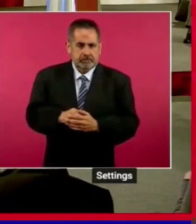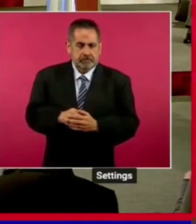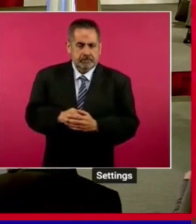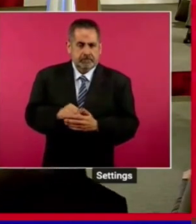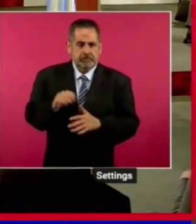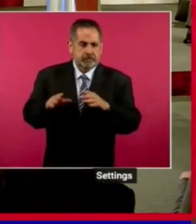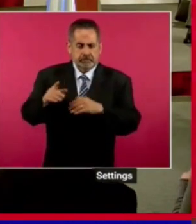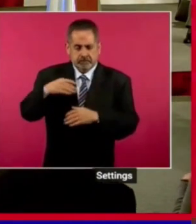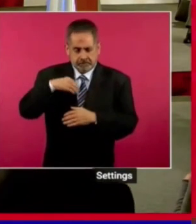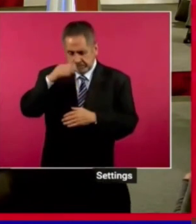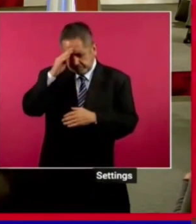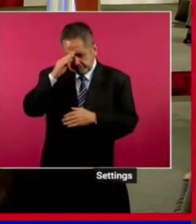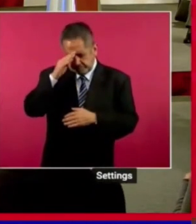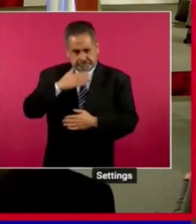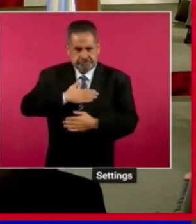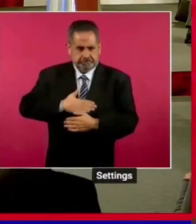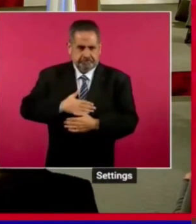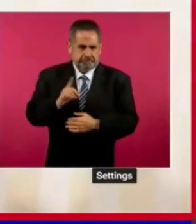considero justo